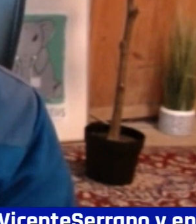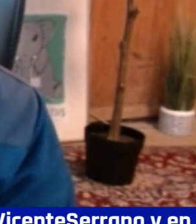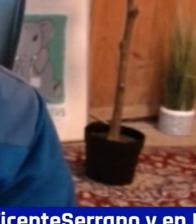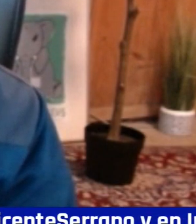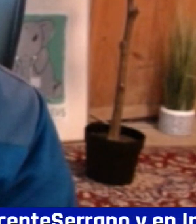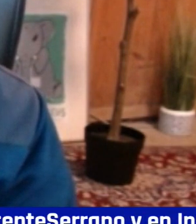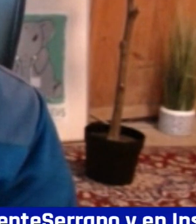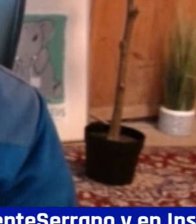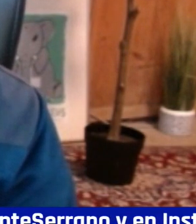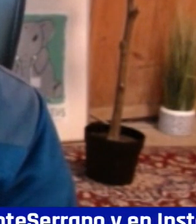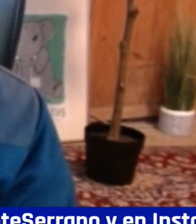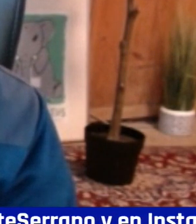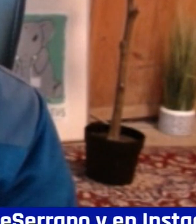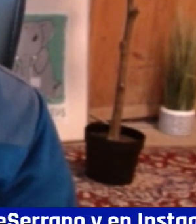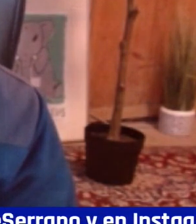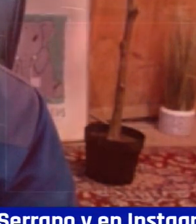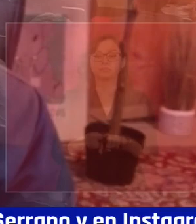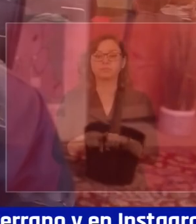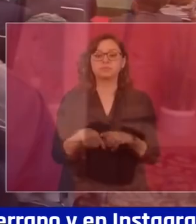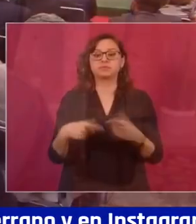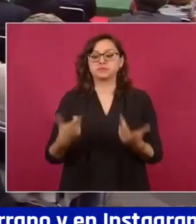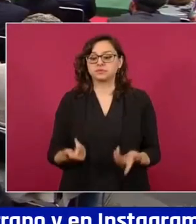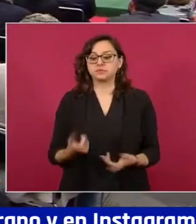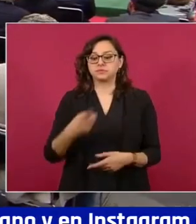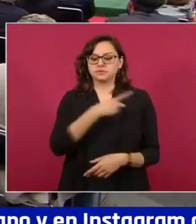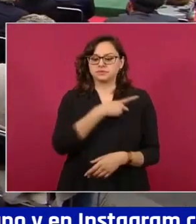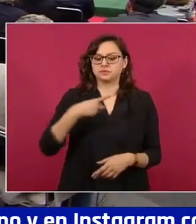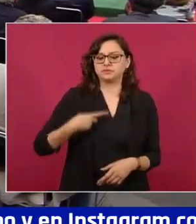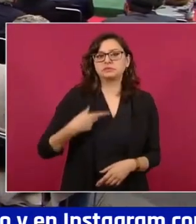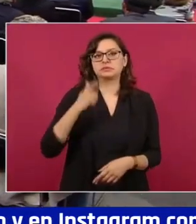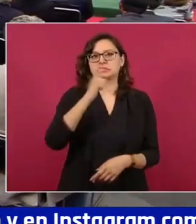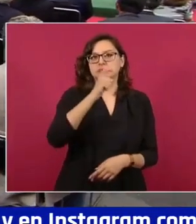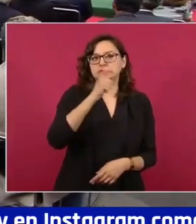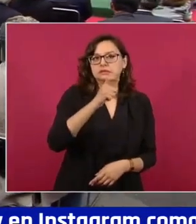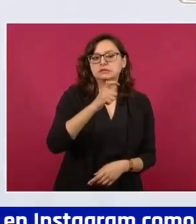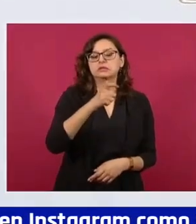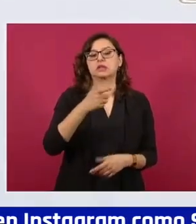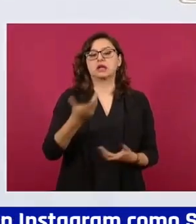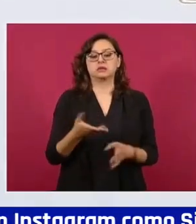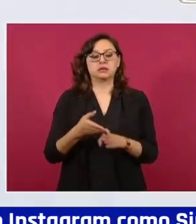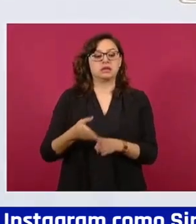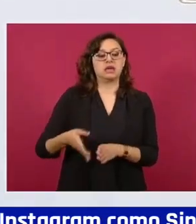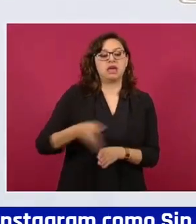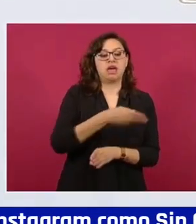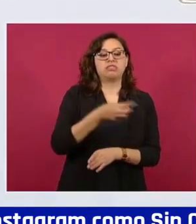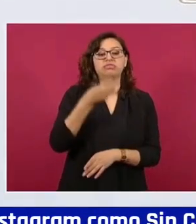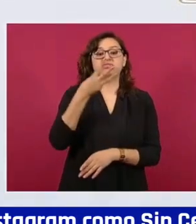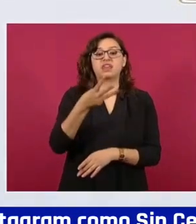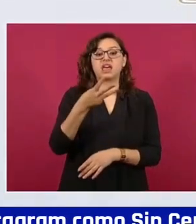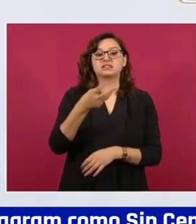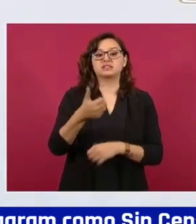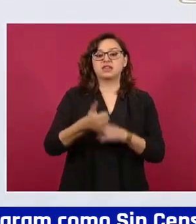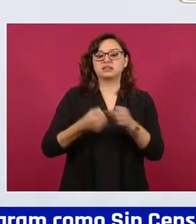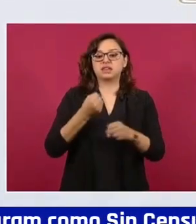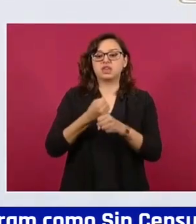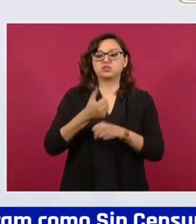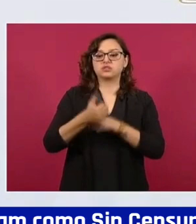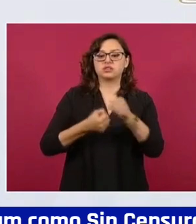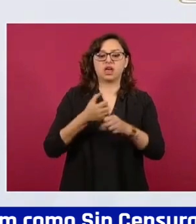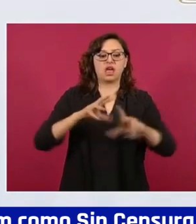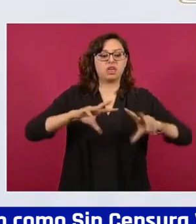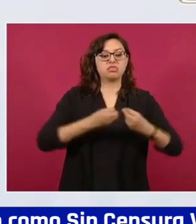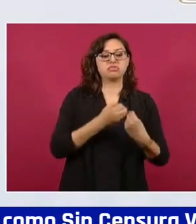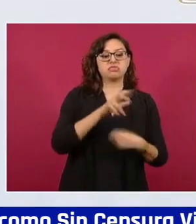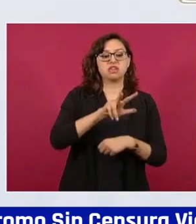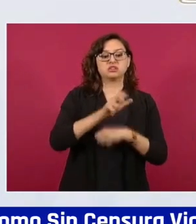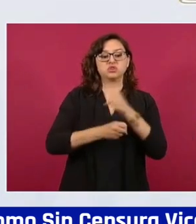días del cuarto año de gobierno de 2020, bueno, 110 días del